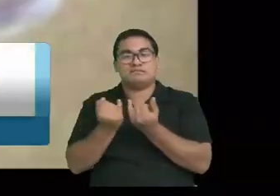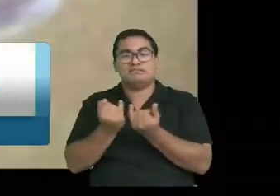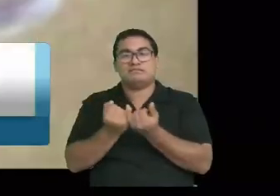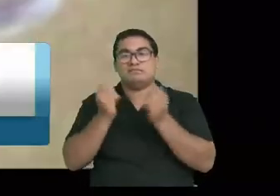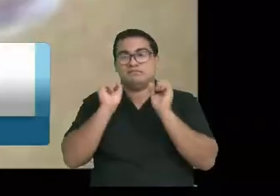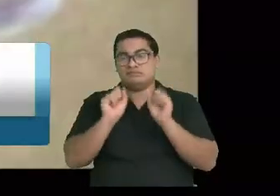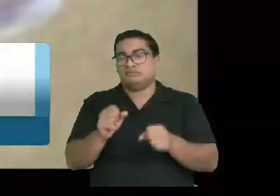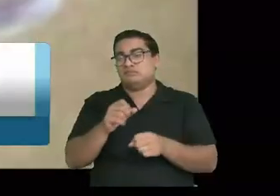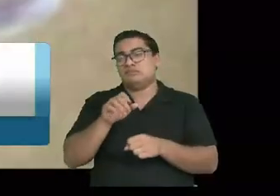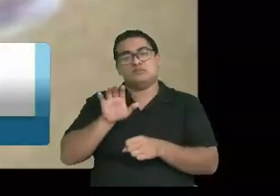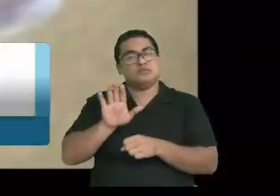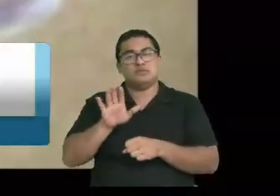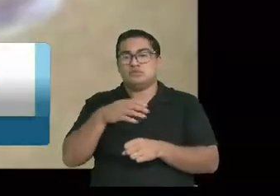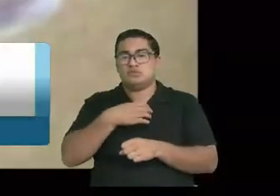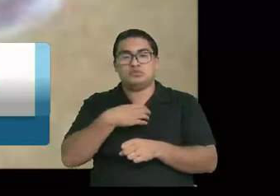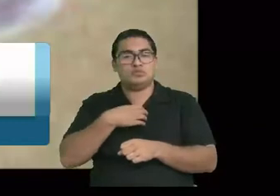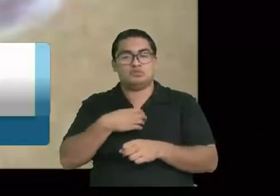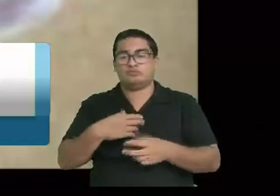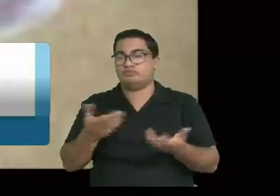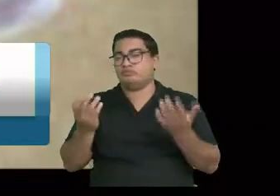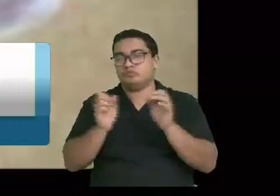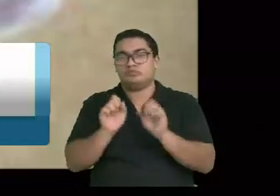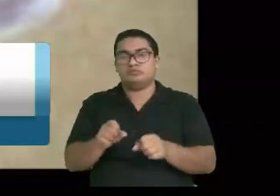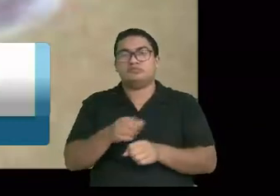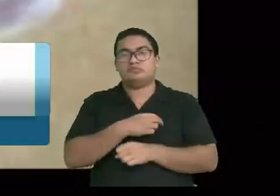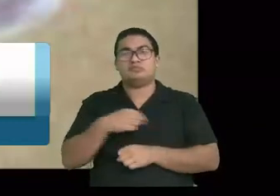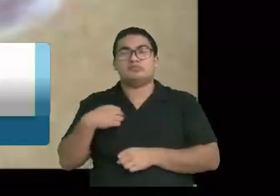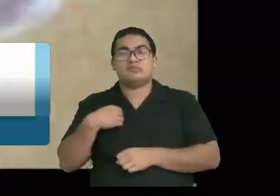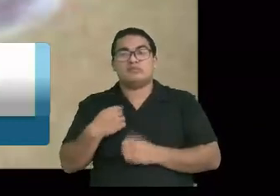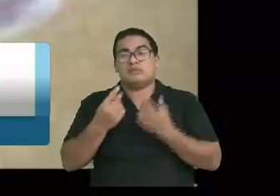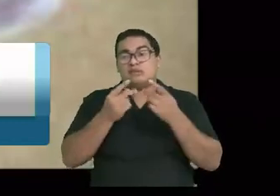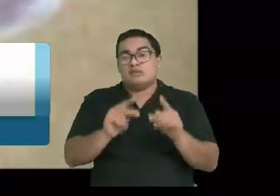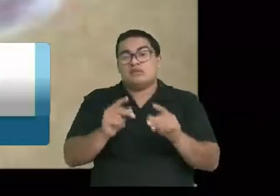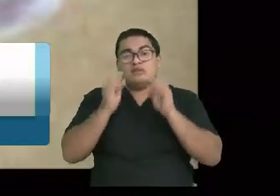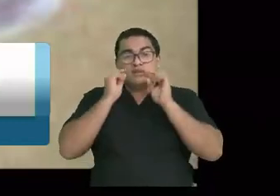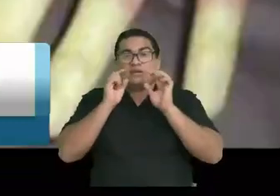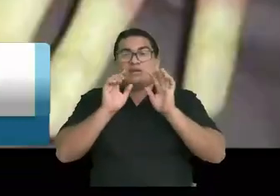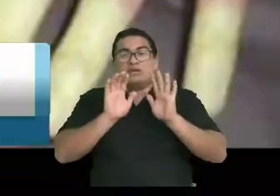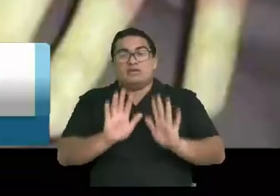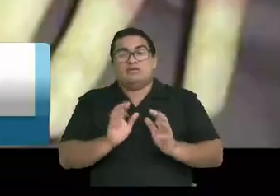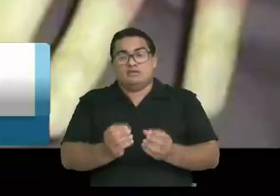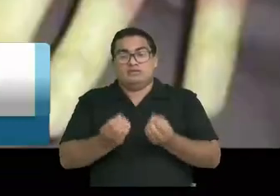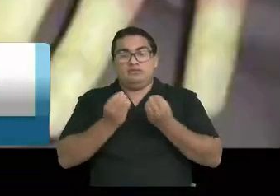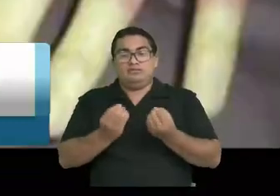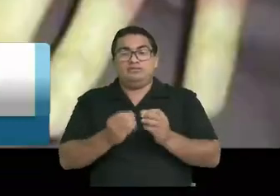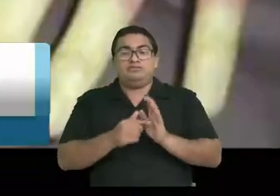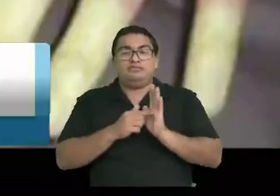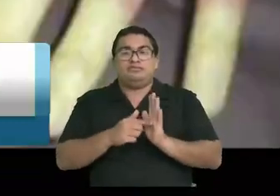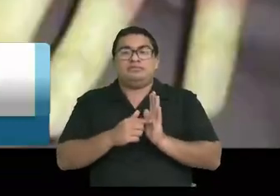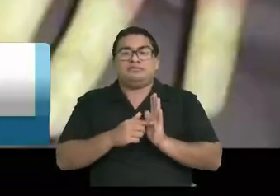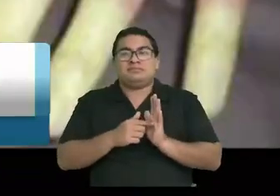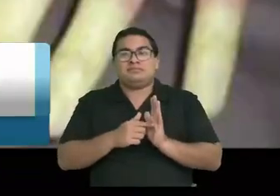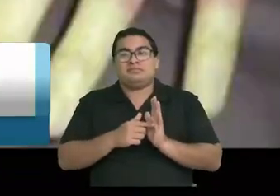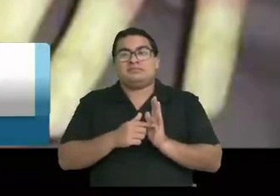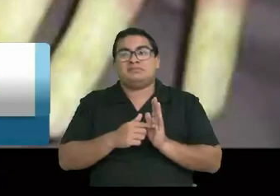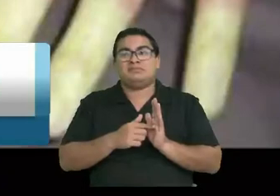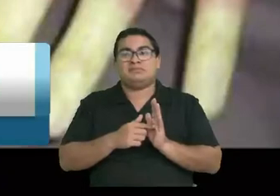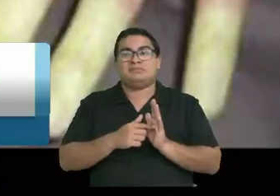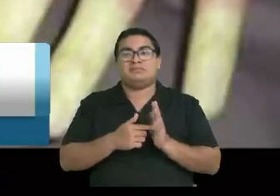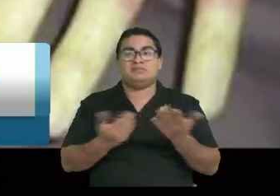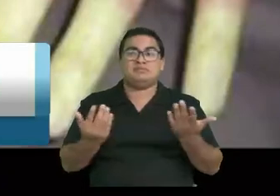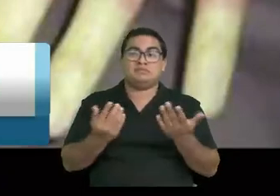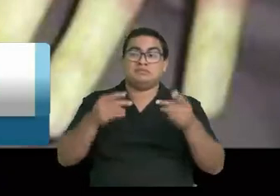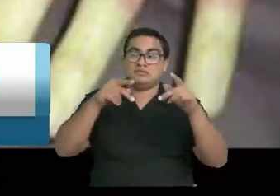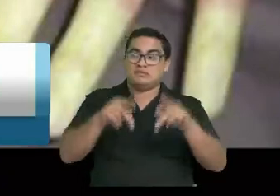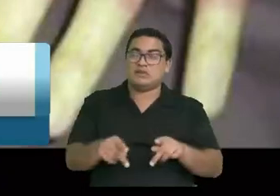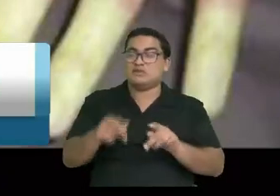pueden realizar ahí mismo en el consultorio. Pero siempre hay que tener cuidado, porque precisamente cuando nosotros sometemos al